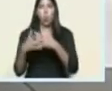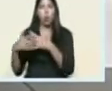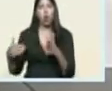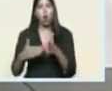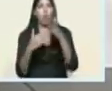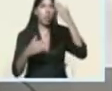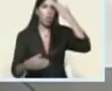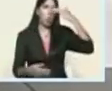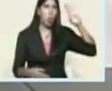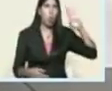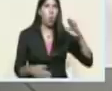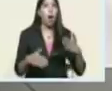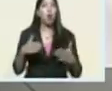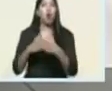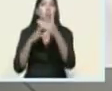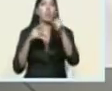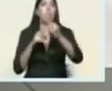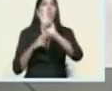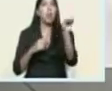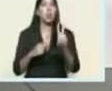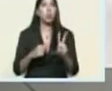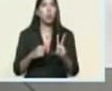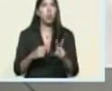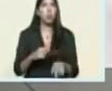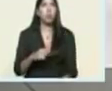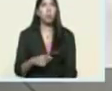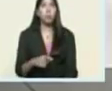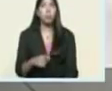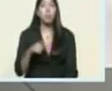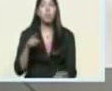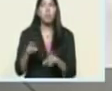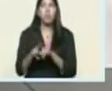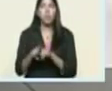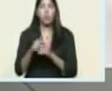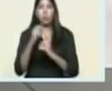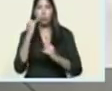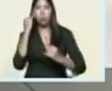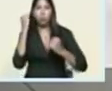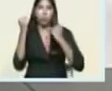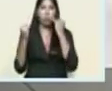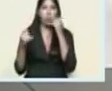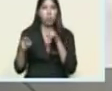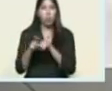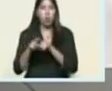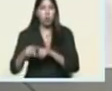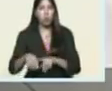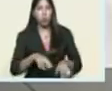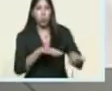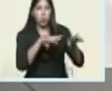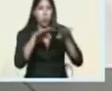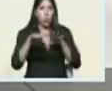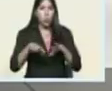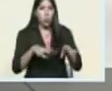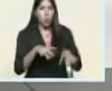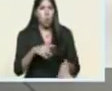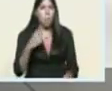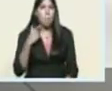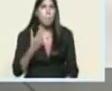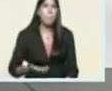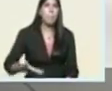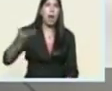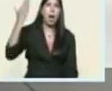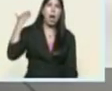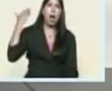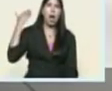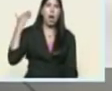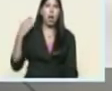Cuba y contra Venezuela, son discursos ideologizantes del pasado,